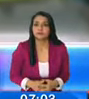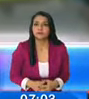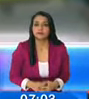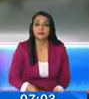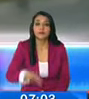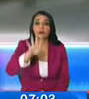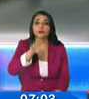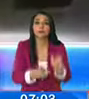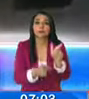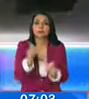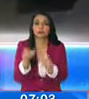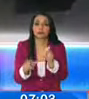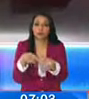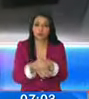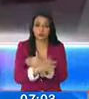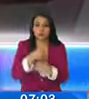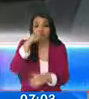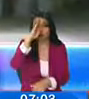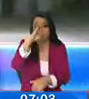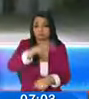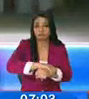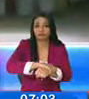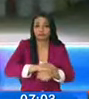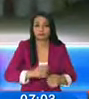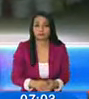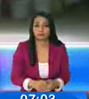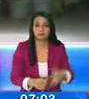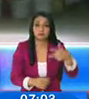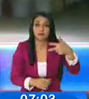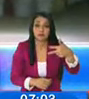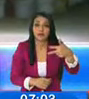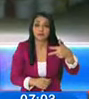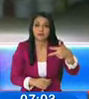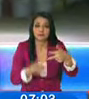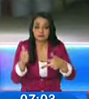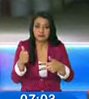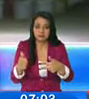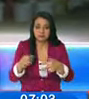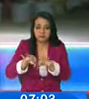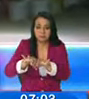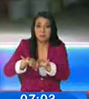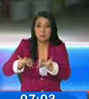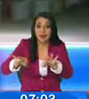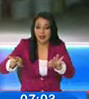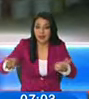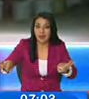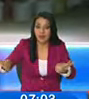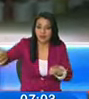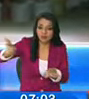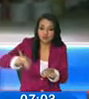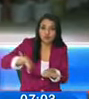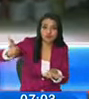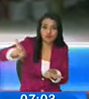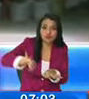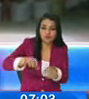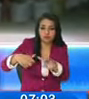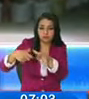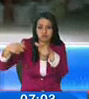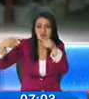cuatro personas, quienes fueron detenidos. Tres de ellas se encontraban manipulando las mangueras que de descargue del combustible del